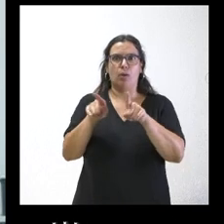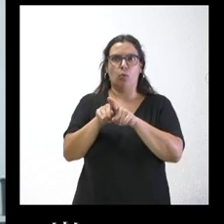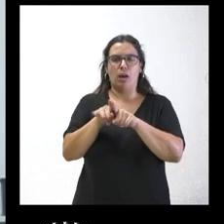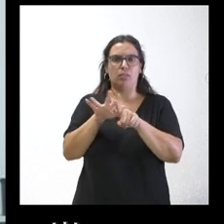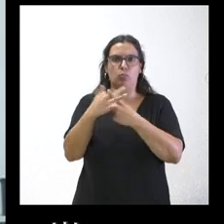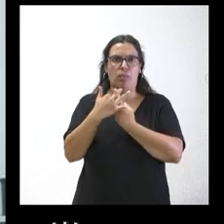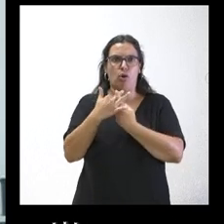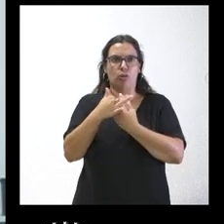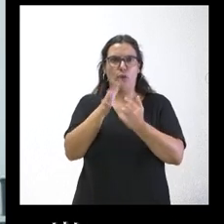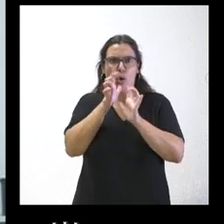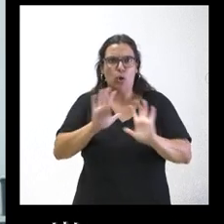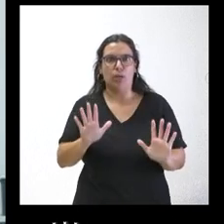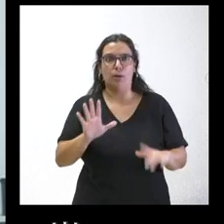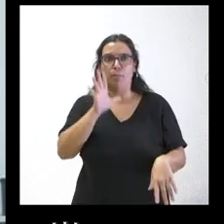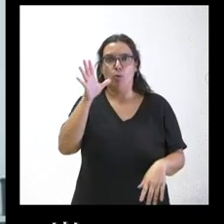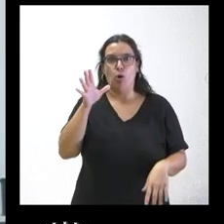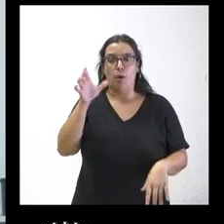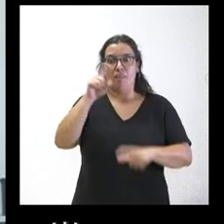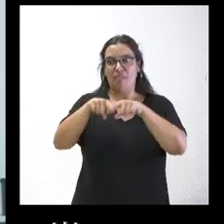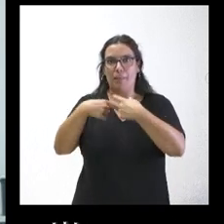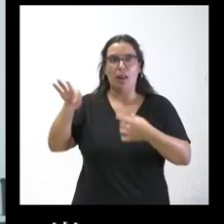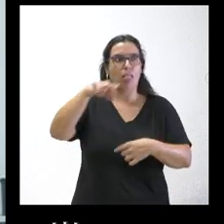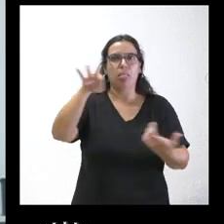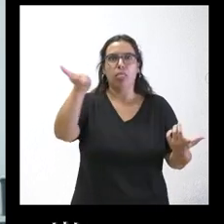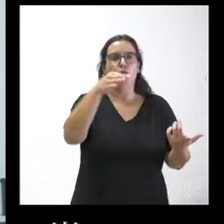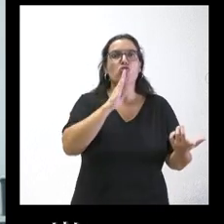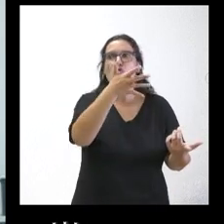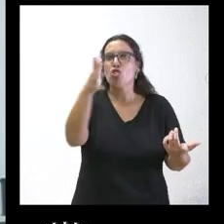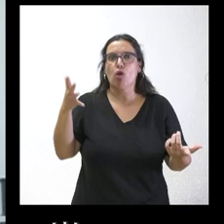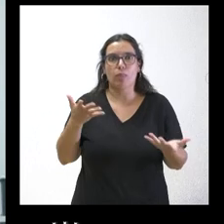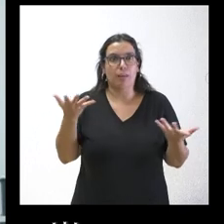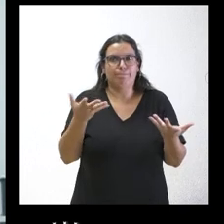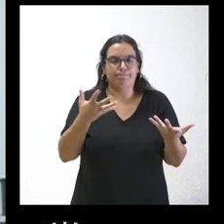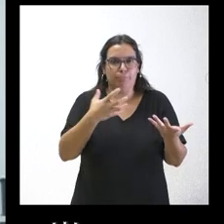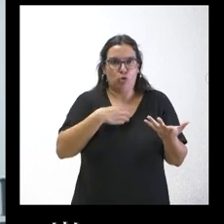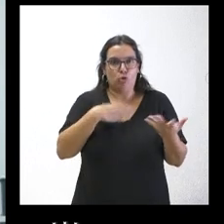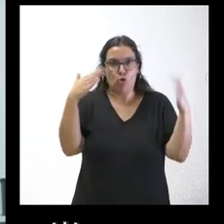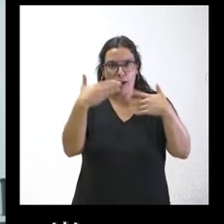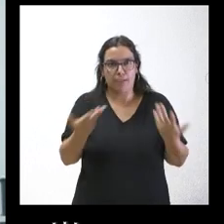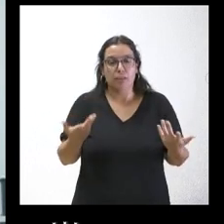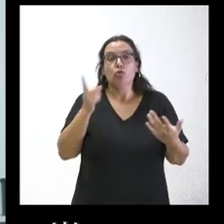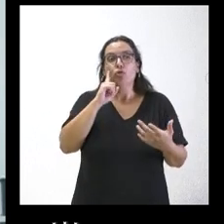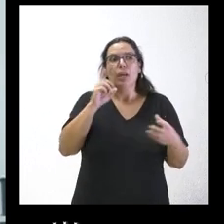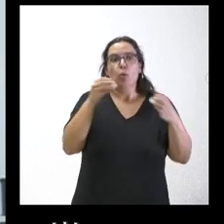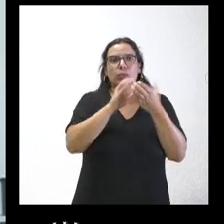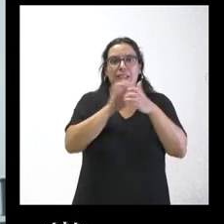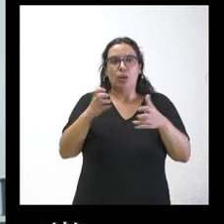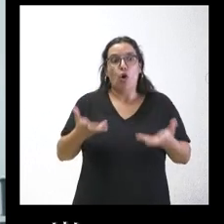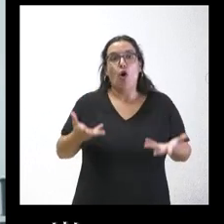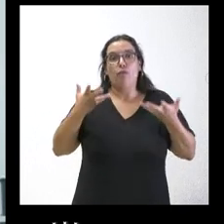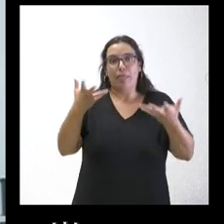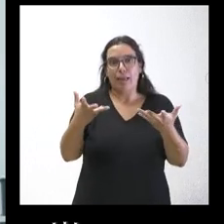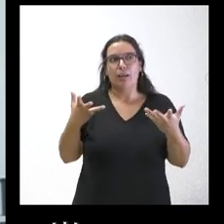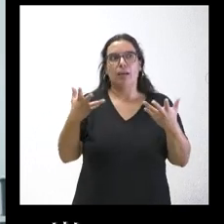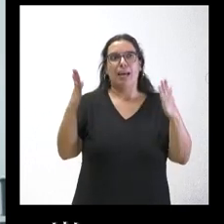no hay prácticamente donde meter a estas familias no sé si la junta va a poner un parque de viviendas para esto